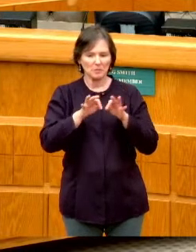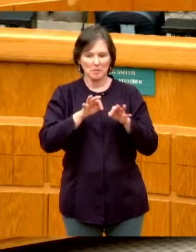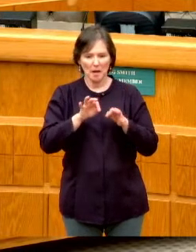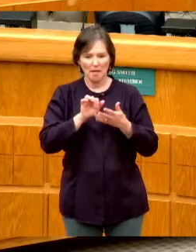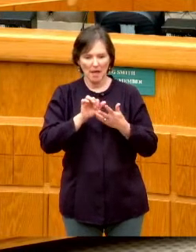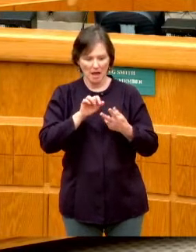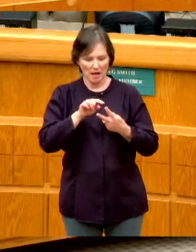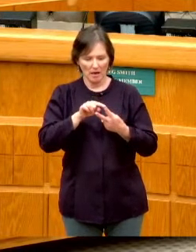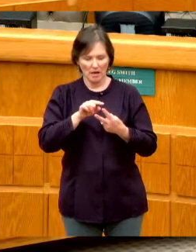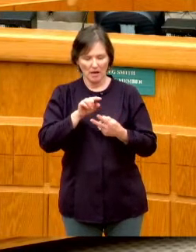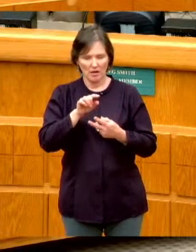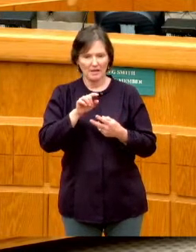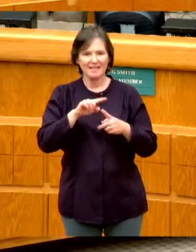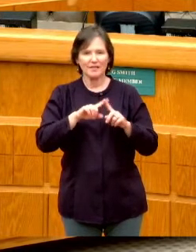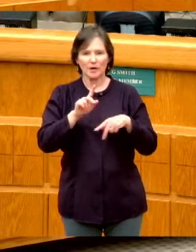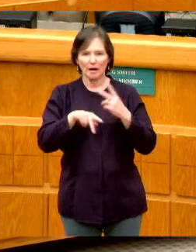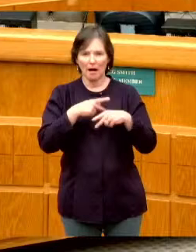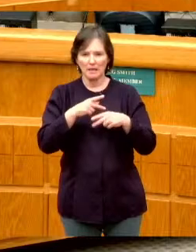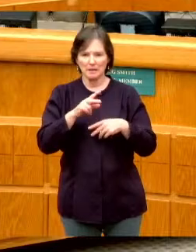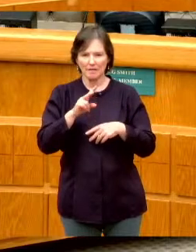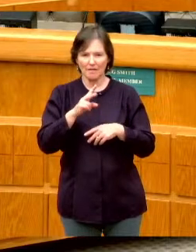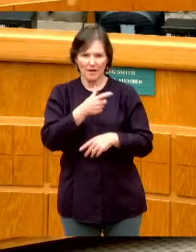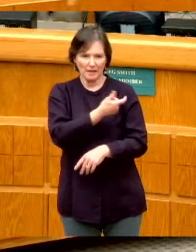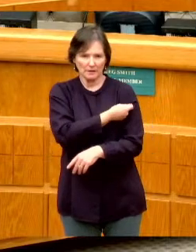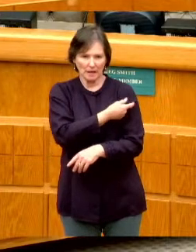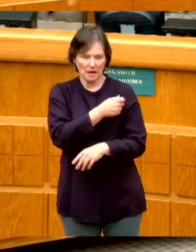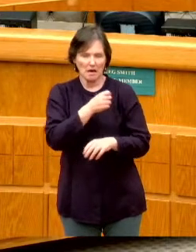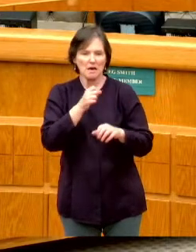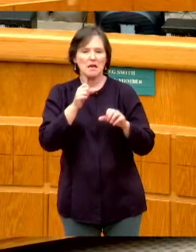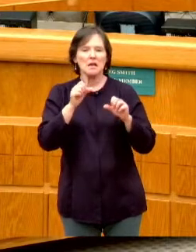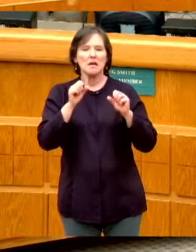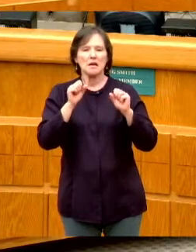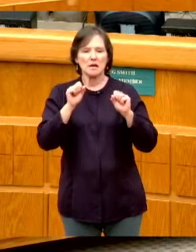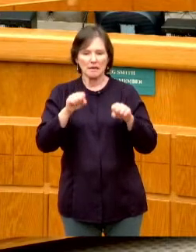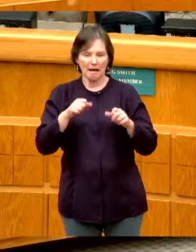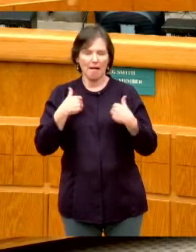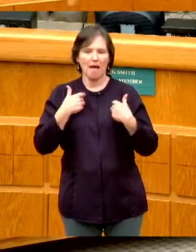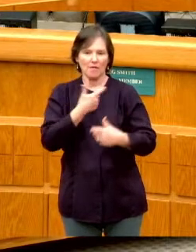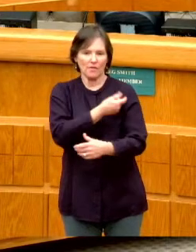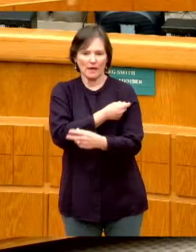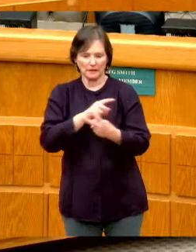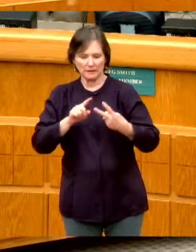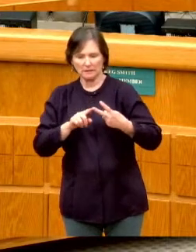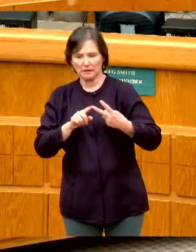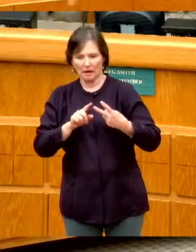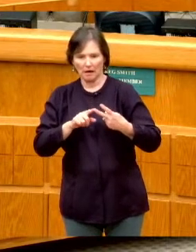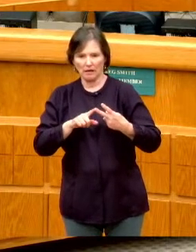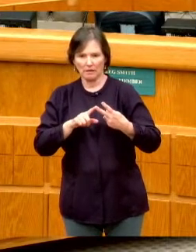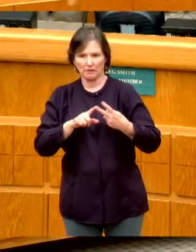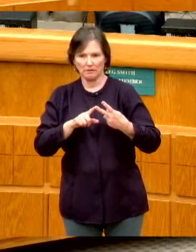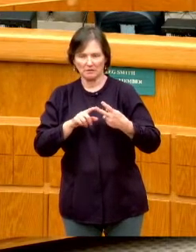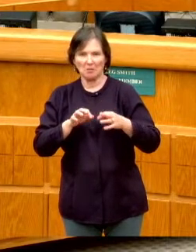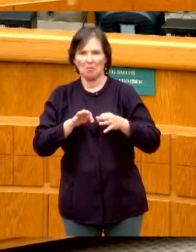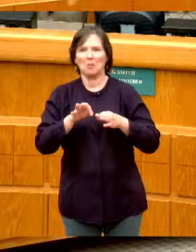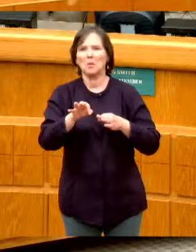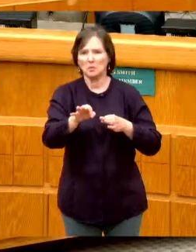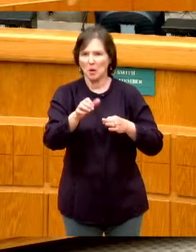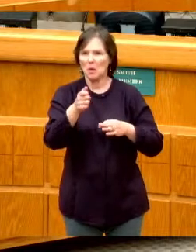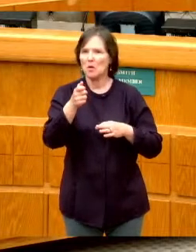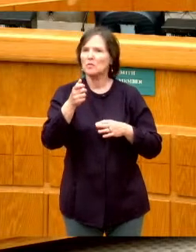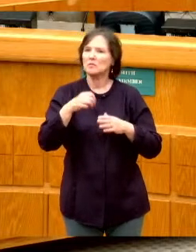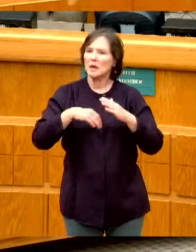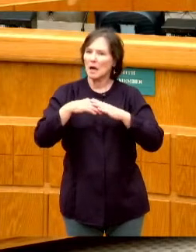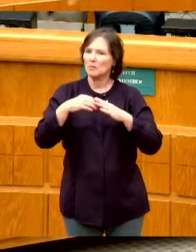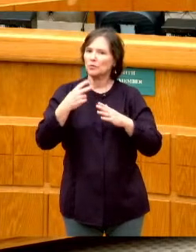segunda dosis y no necesita repetir la serie. Otra pregunta es: recibí una notificación de alerta inversa para mi segunda dosis y mi